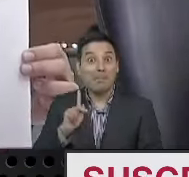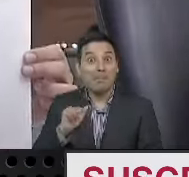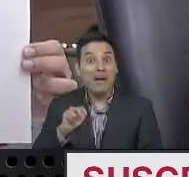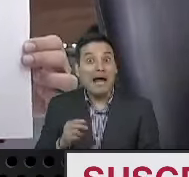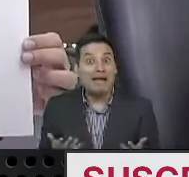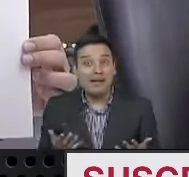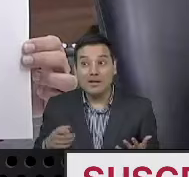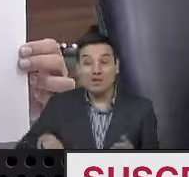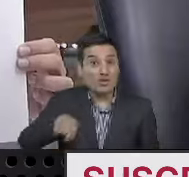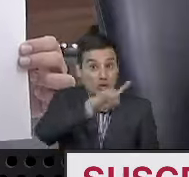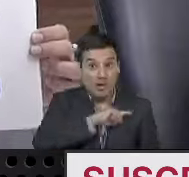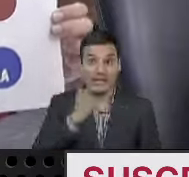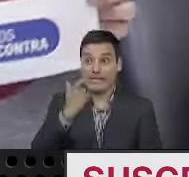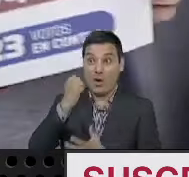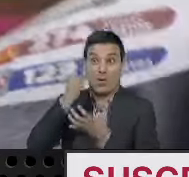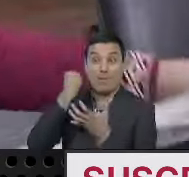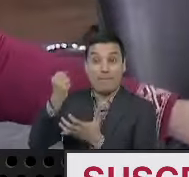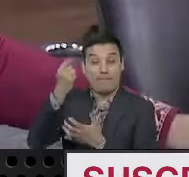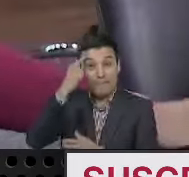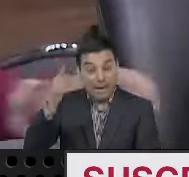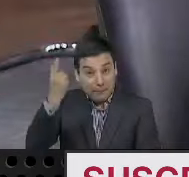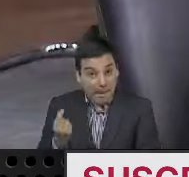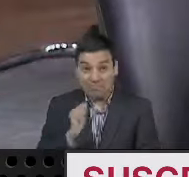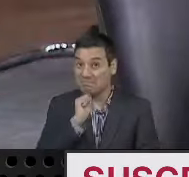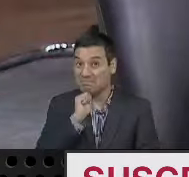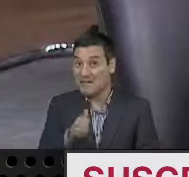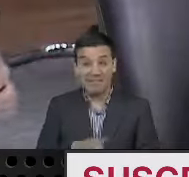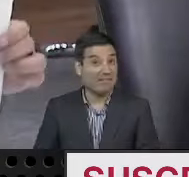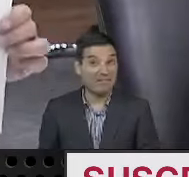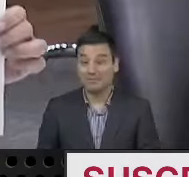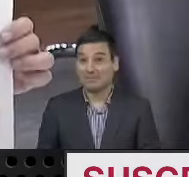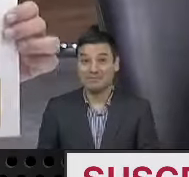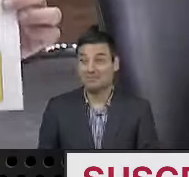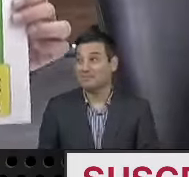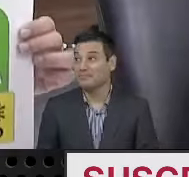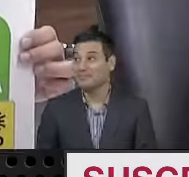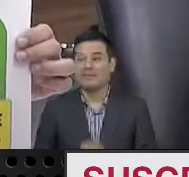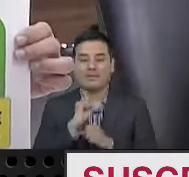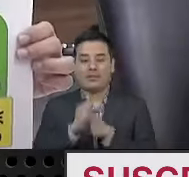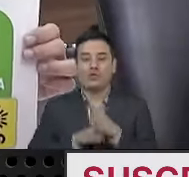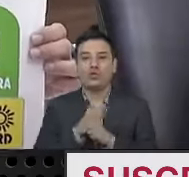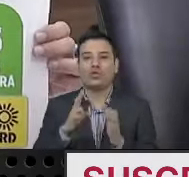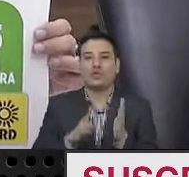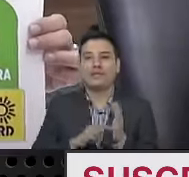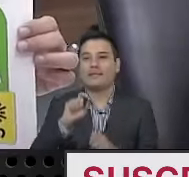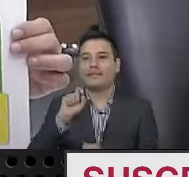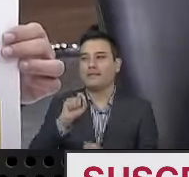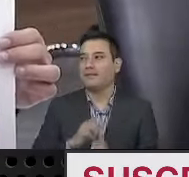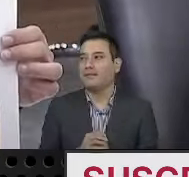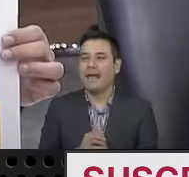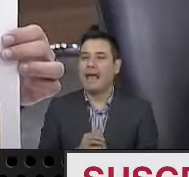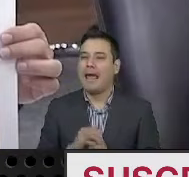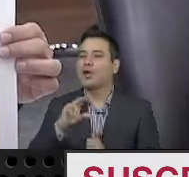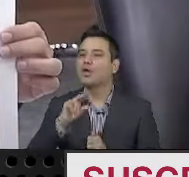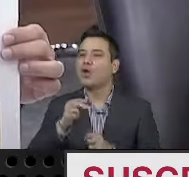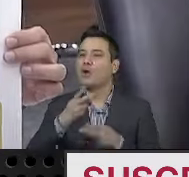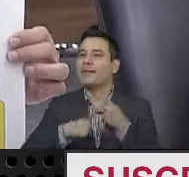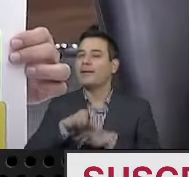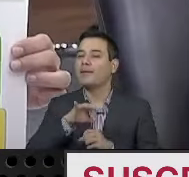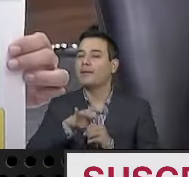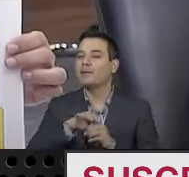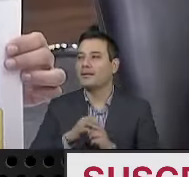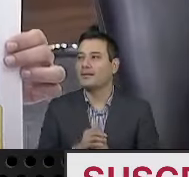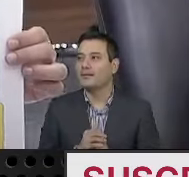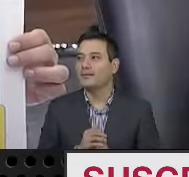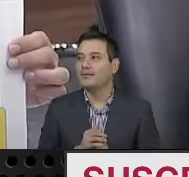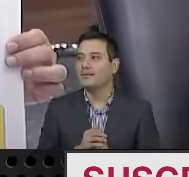no dieron recursos para los programas sociales presupuesto 2020 ahí se ausentaron solo